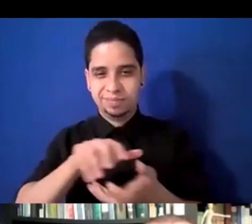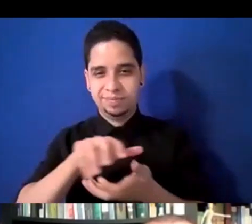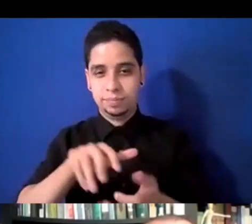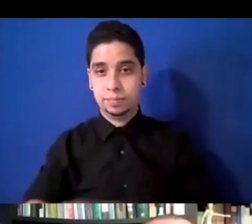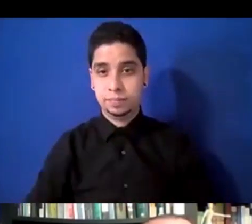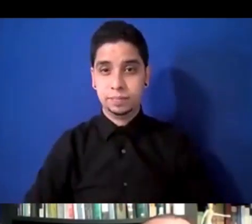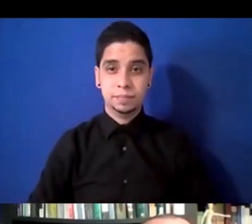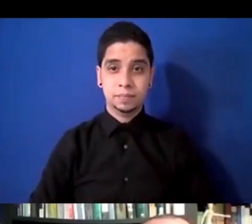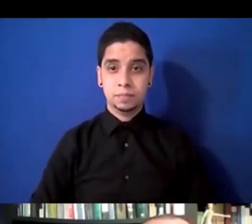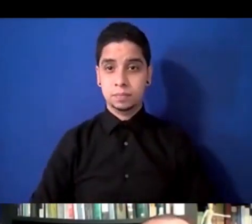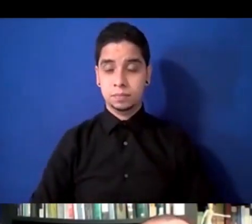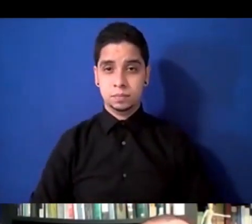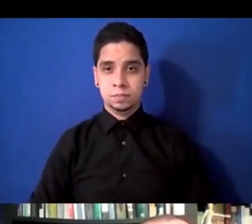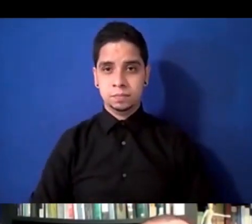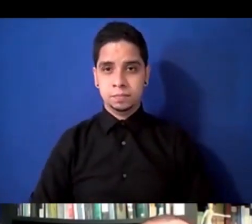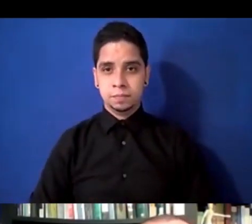Ok.